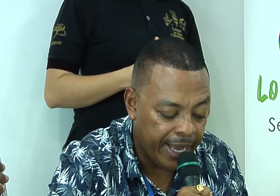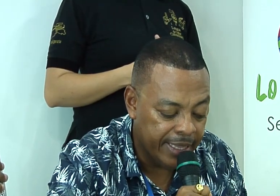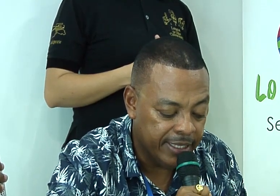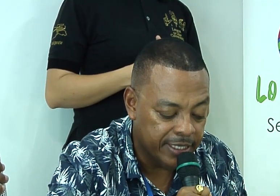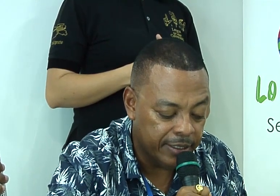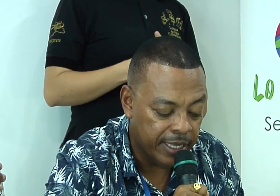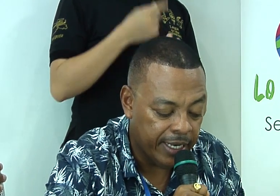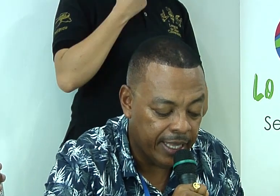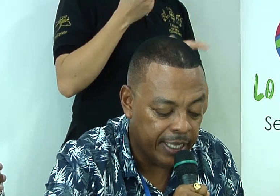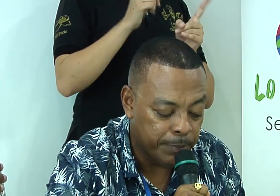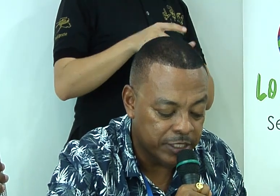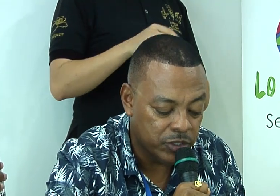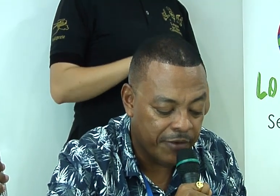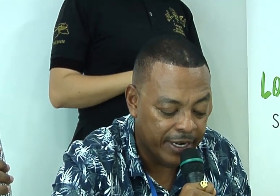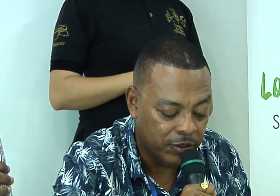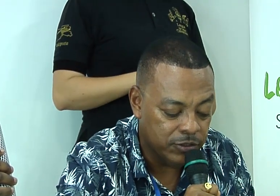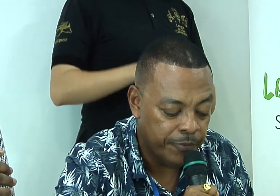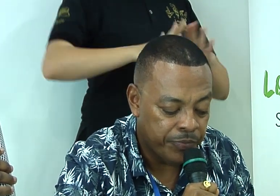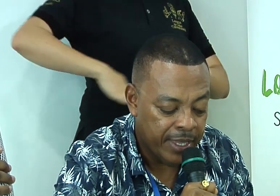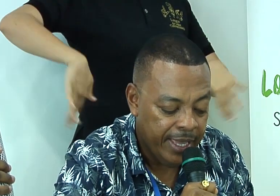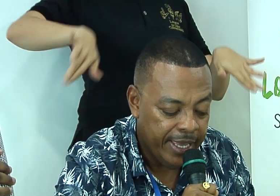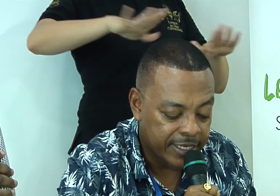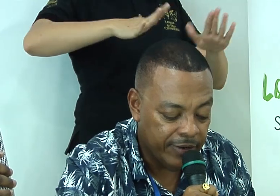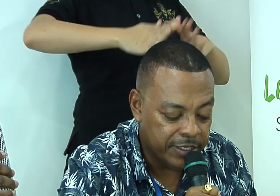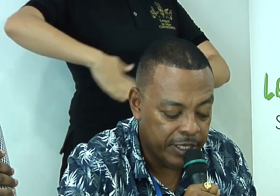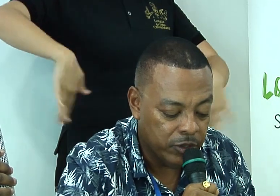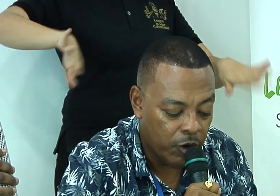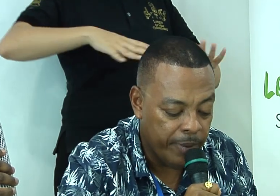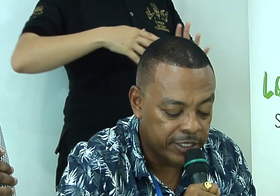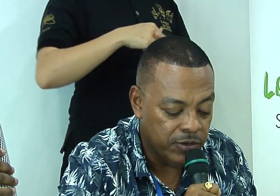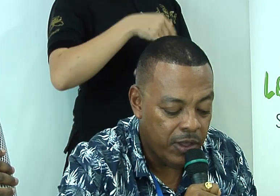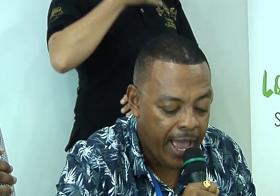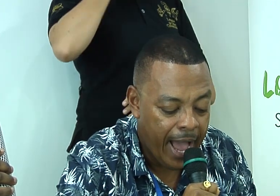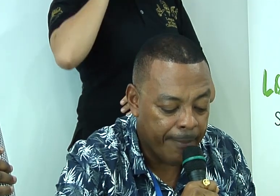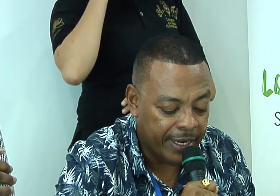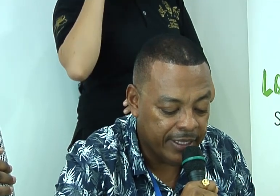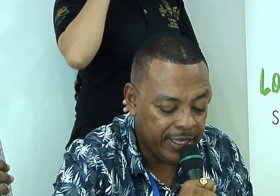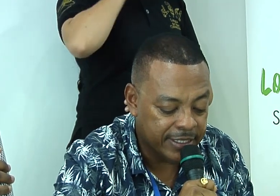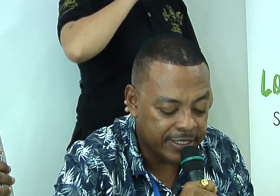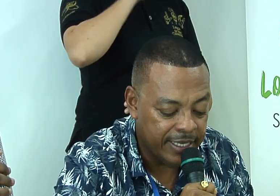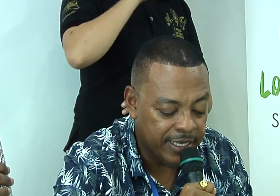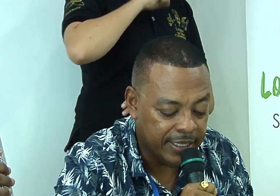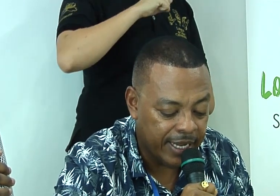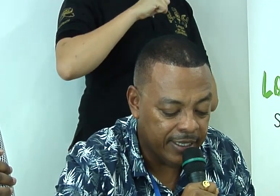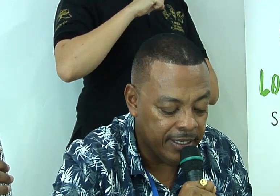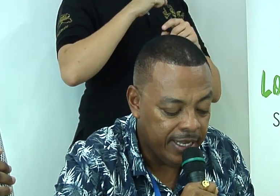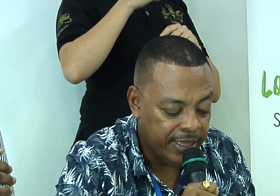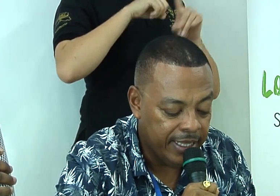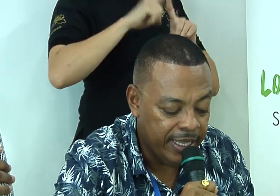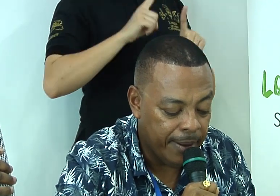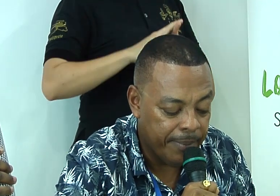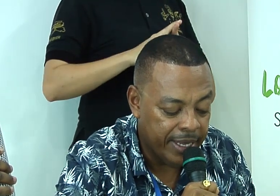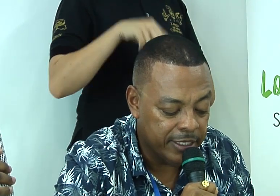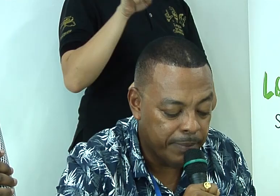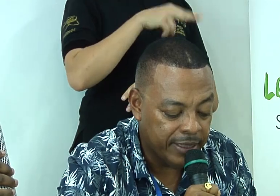bebidas embriagantes en espacios abiertos y establecimientos de comercio a partir de las 6 de la tarde